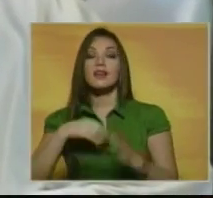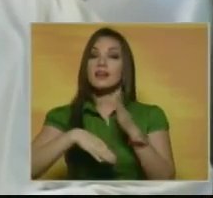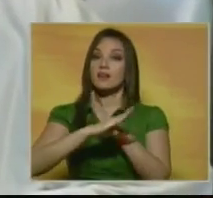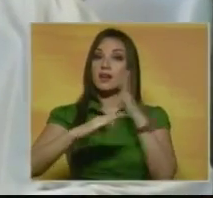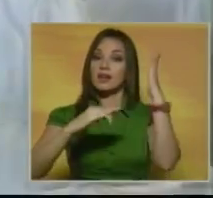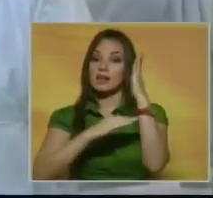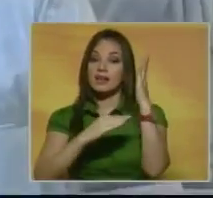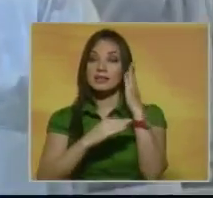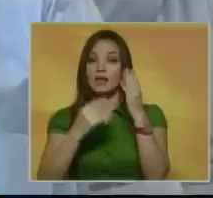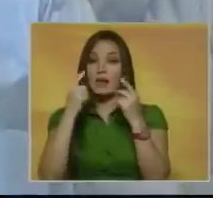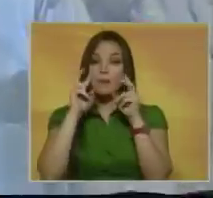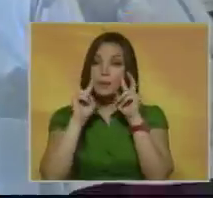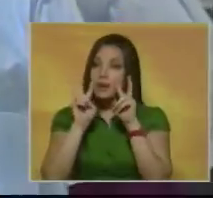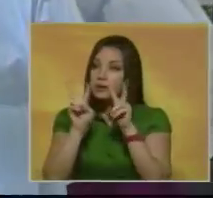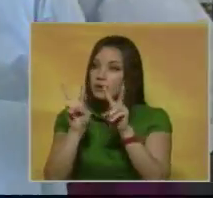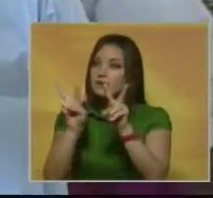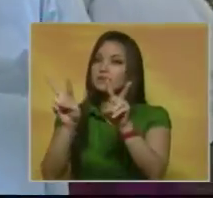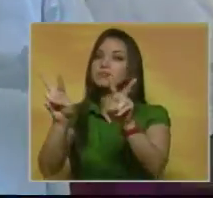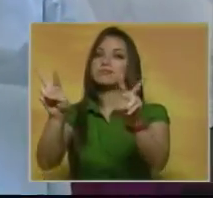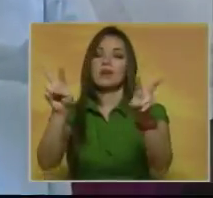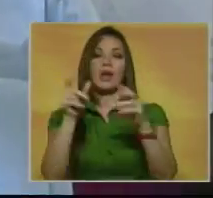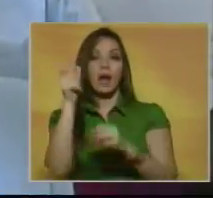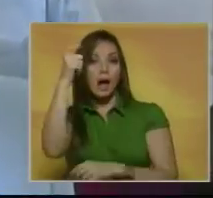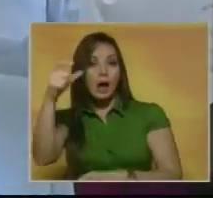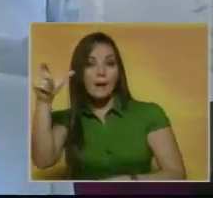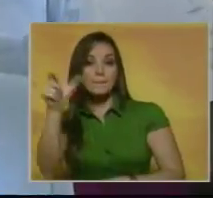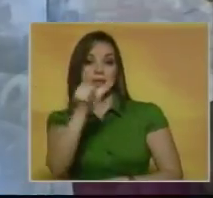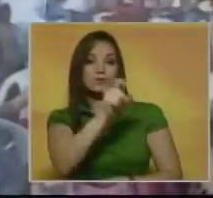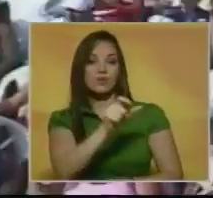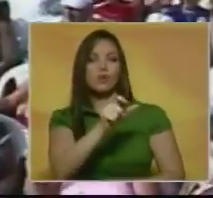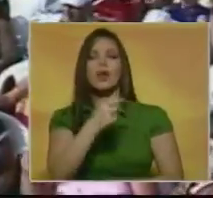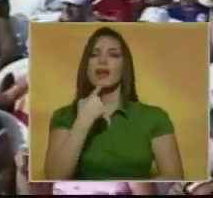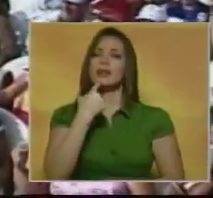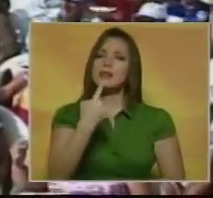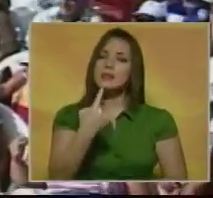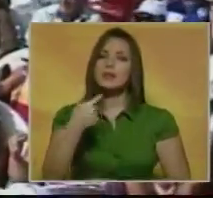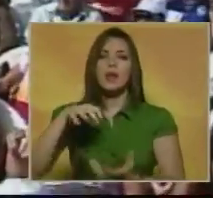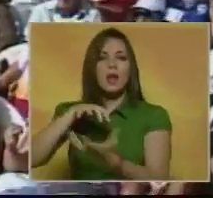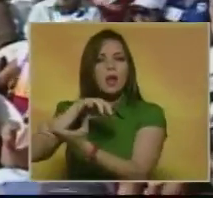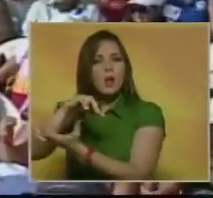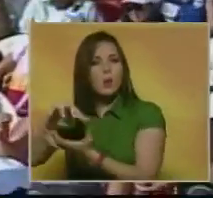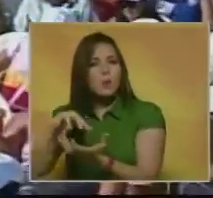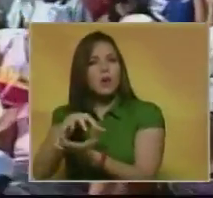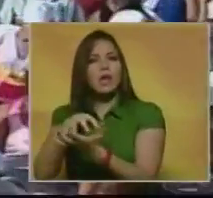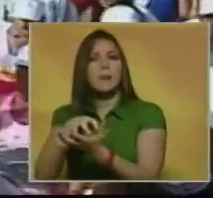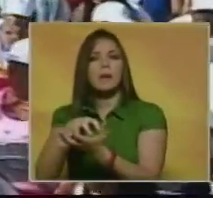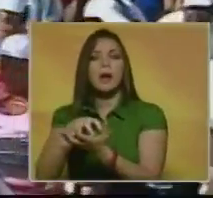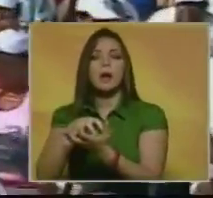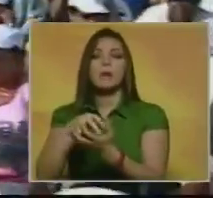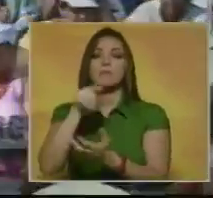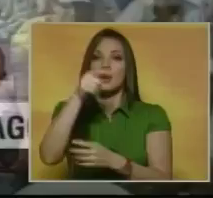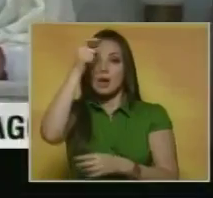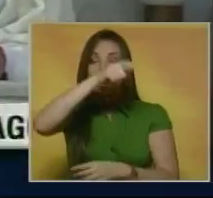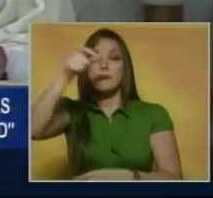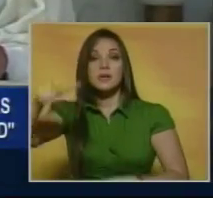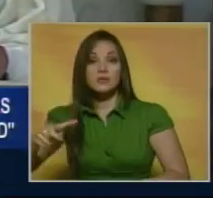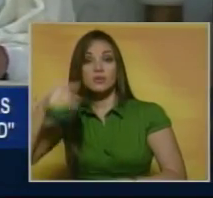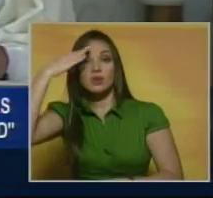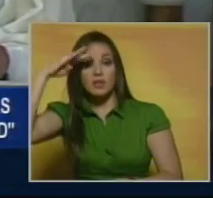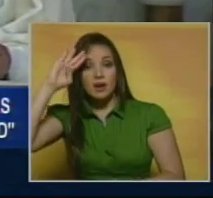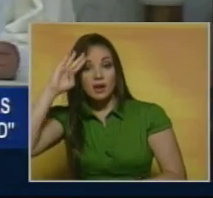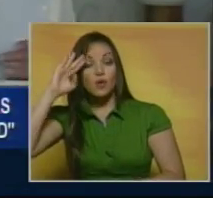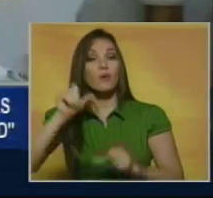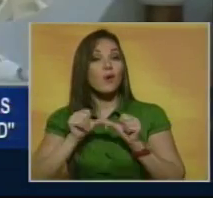corazón y los ojos puestos en los demás. Resaltó que a pesar de las penurias, el pueblo cubano ha mantenido su fe. El